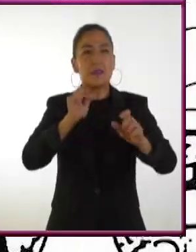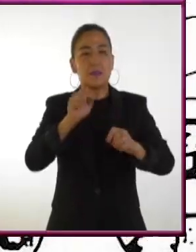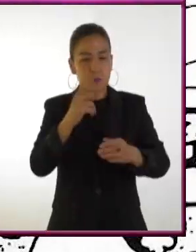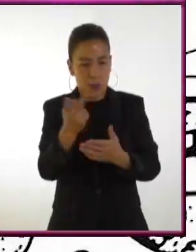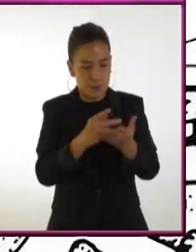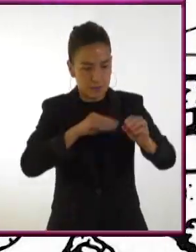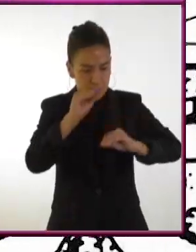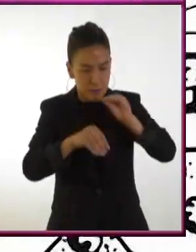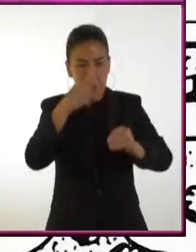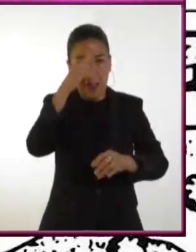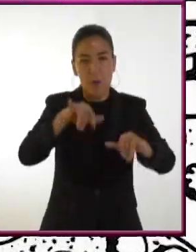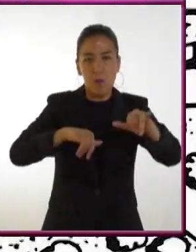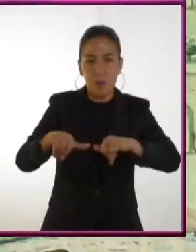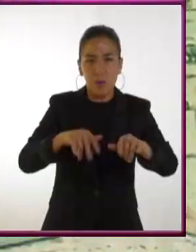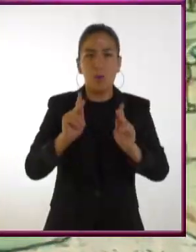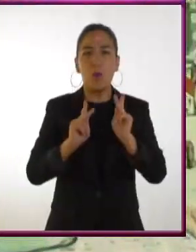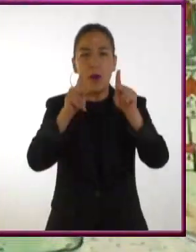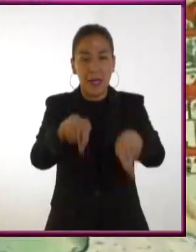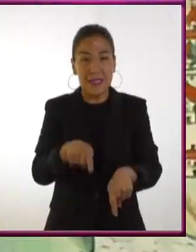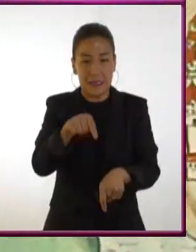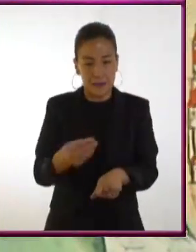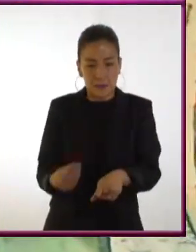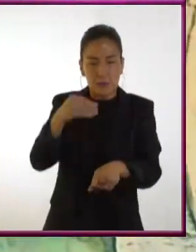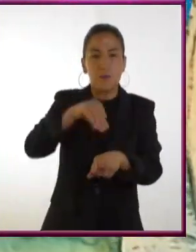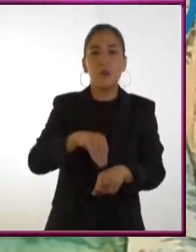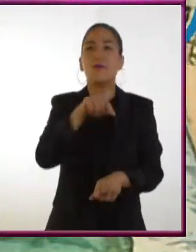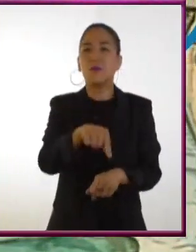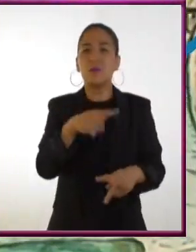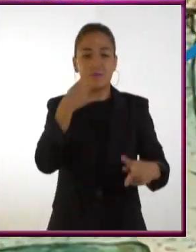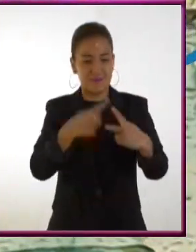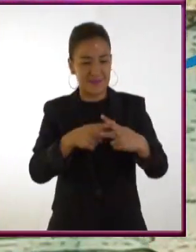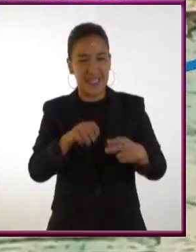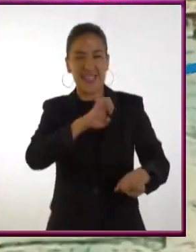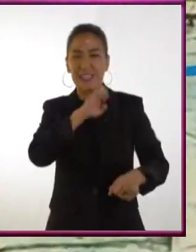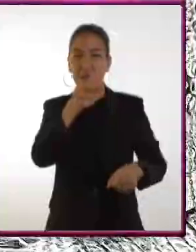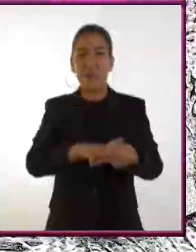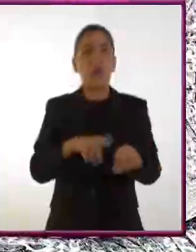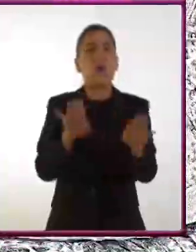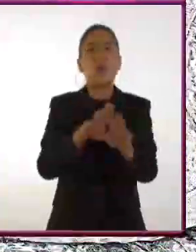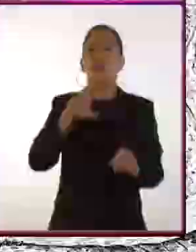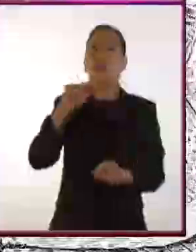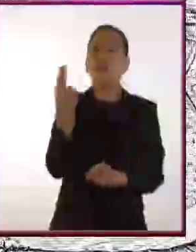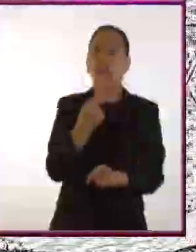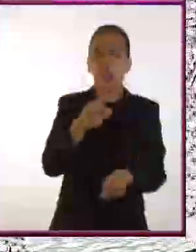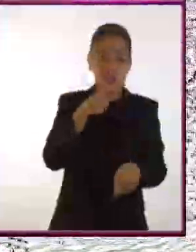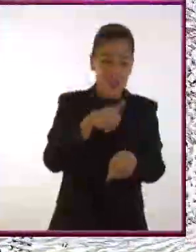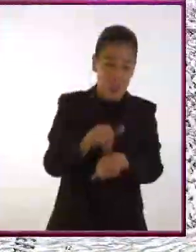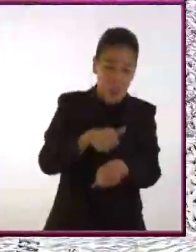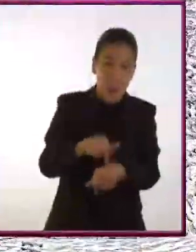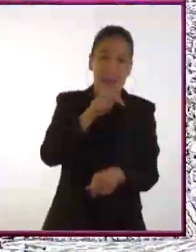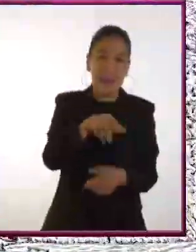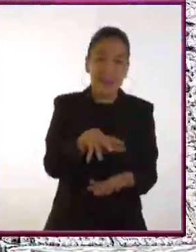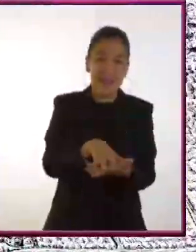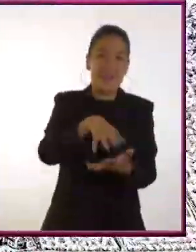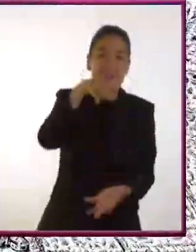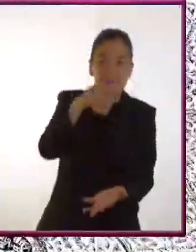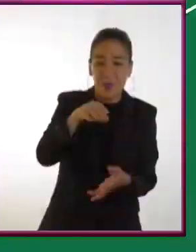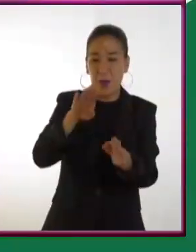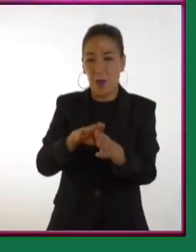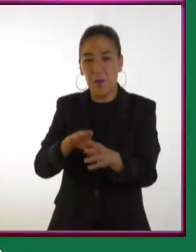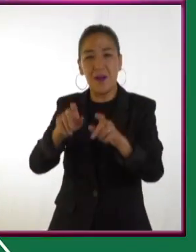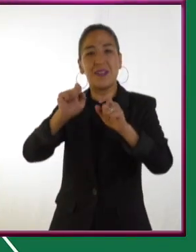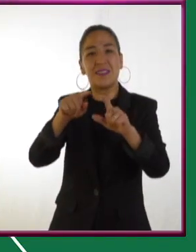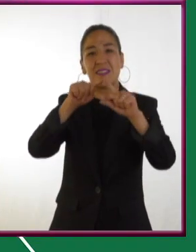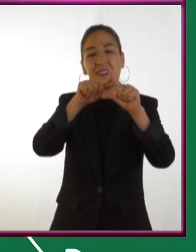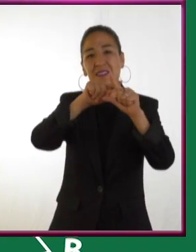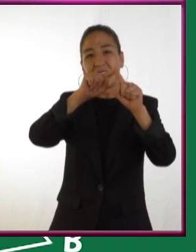problema de los puentes de Königsberg, planteó las bases de una clase de matemáticas que no necesita cantidades como en la aritmética,